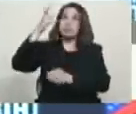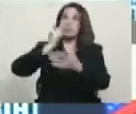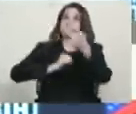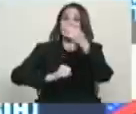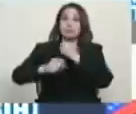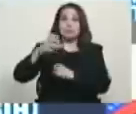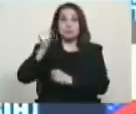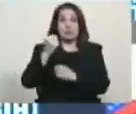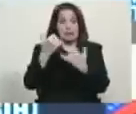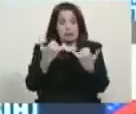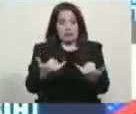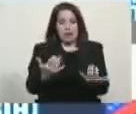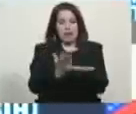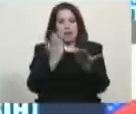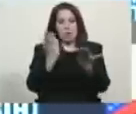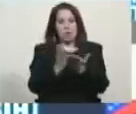Latinoamericana